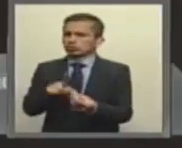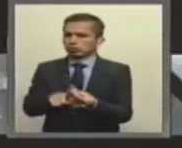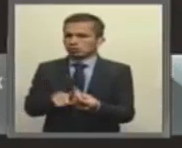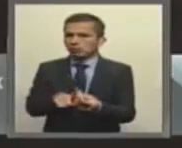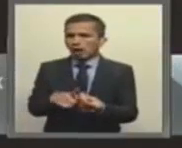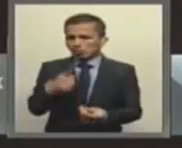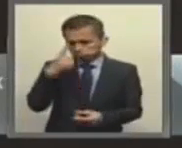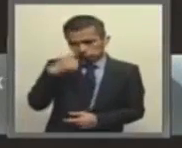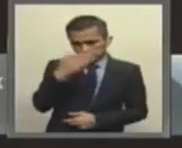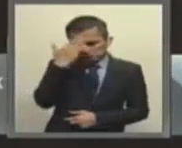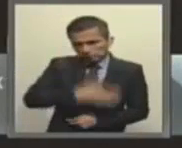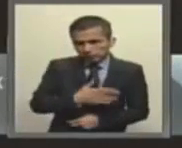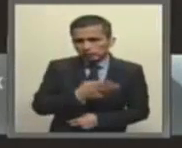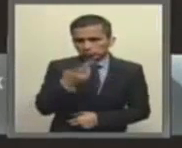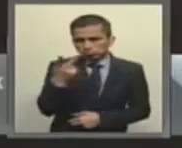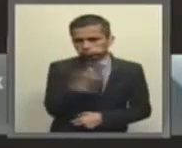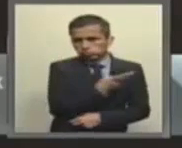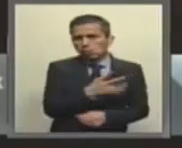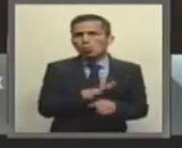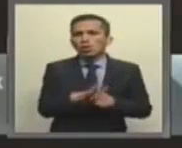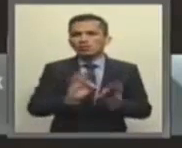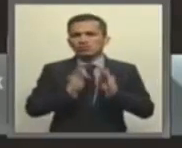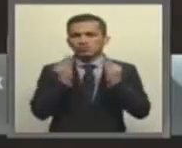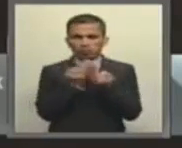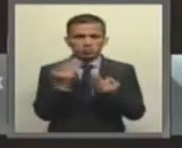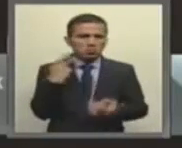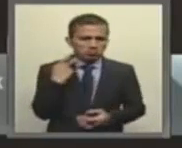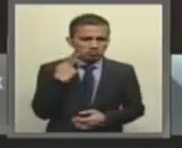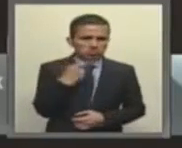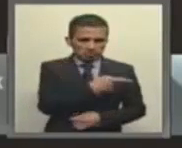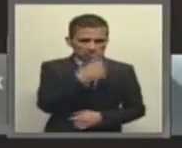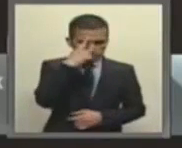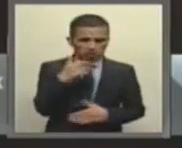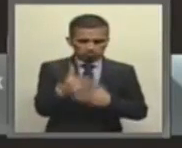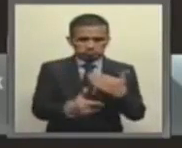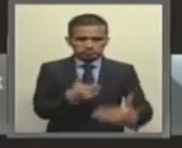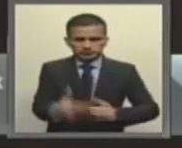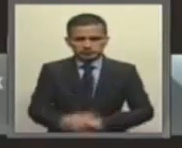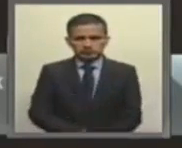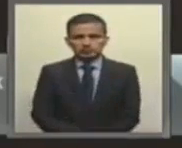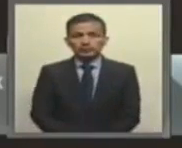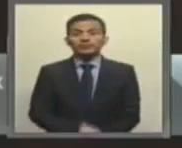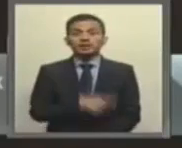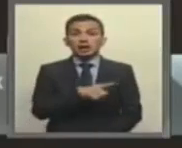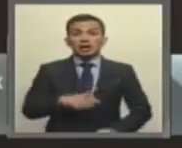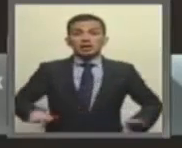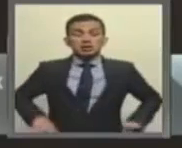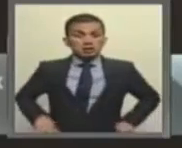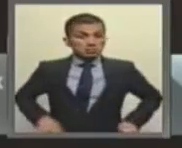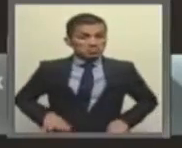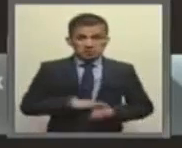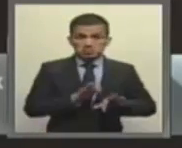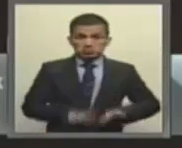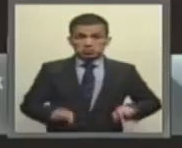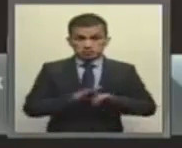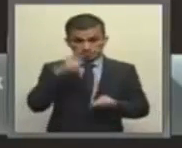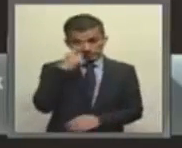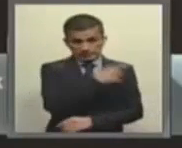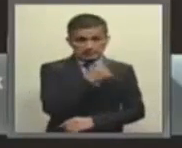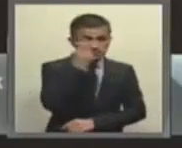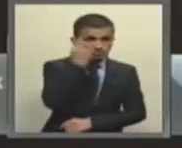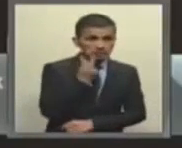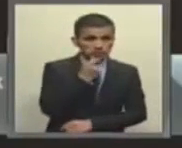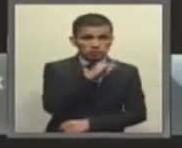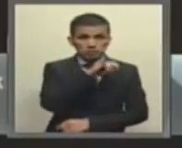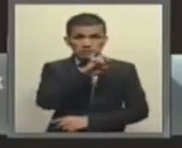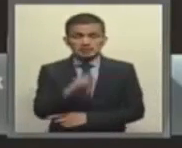política con la que este órgano desconcentrado se conduce. La característica primordial de Pensioniste es que la